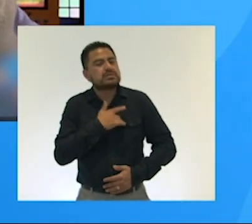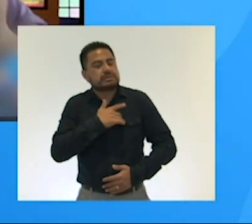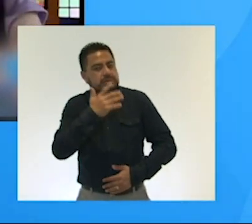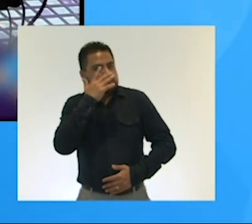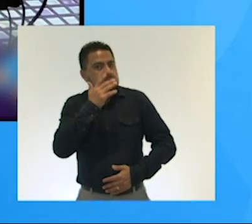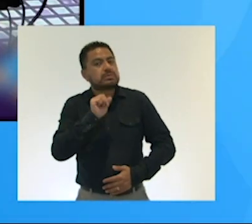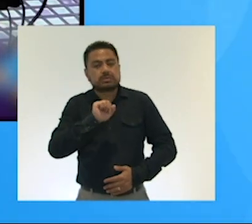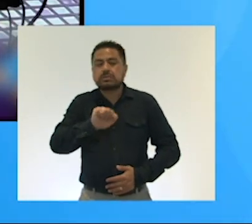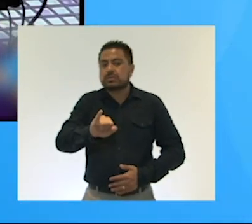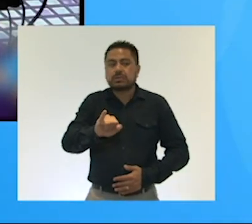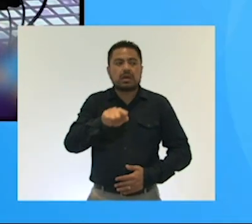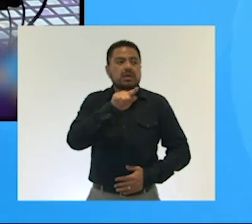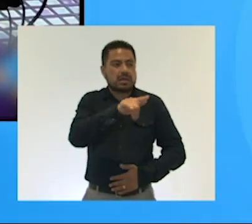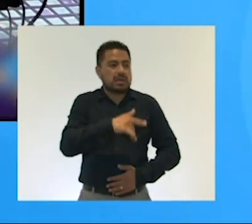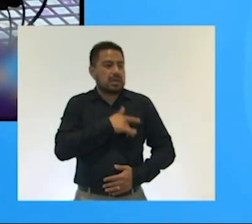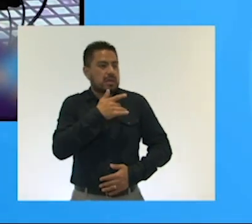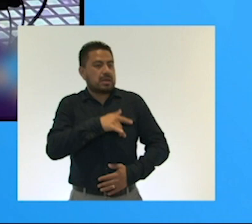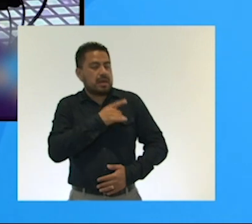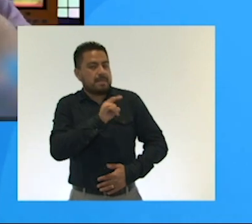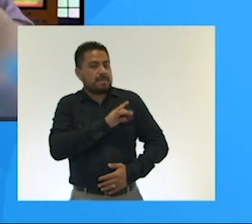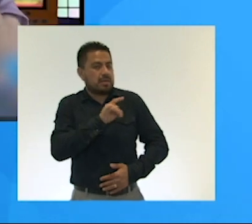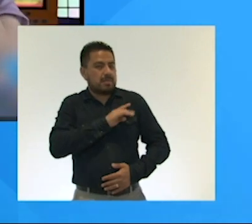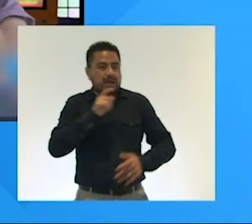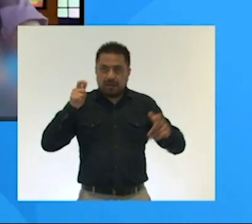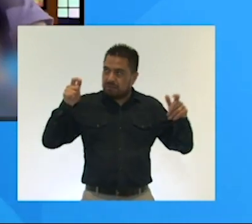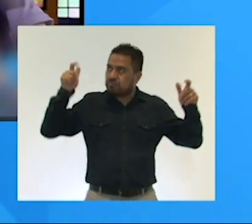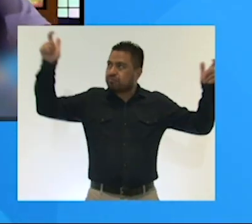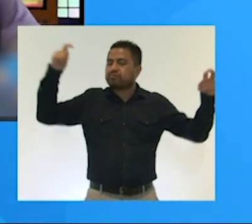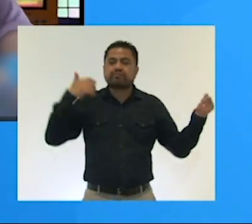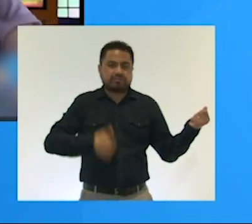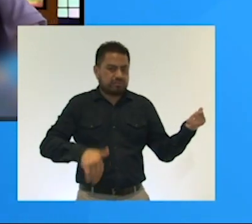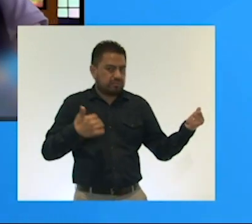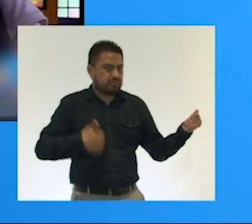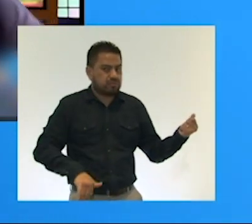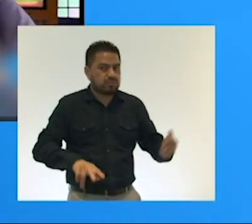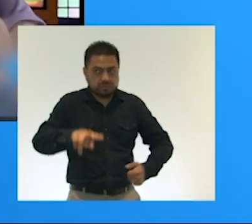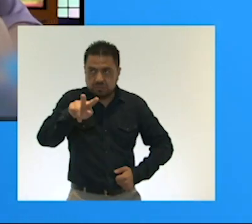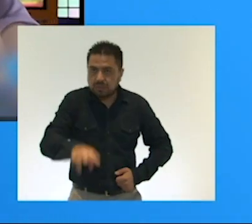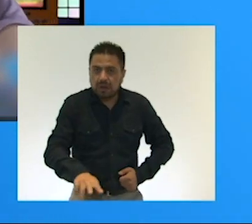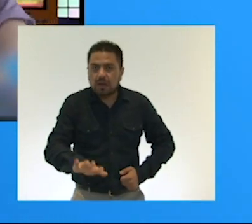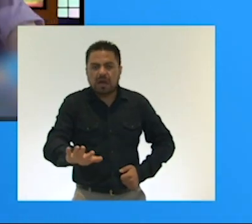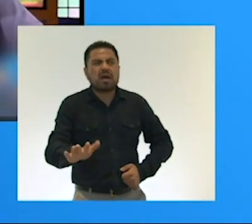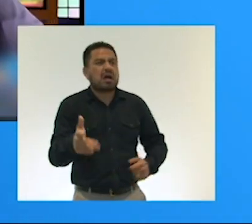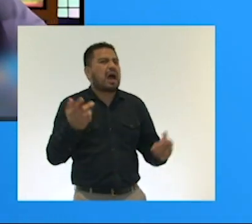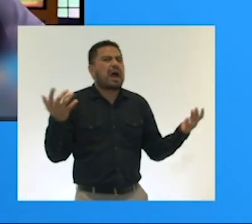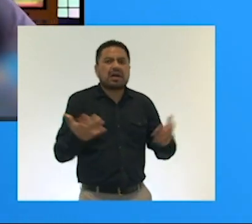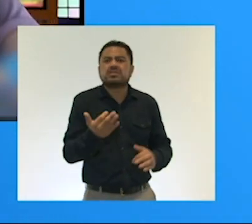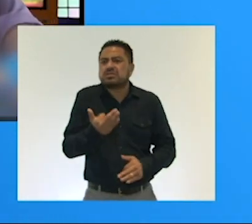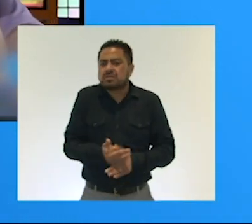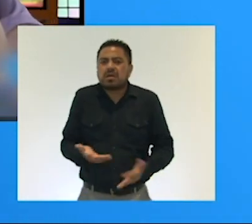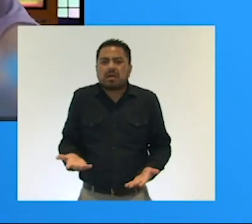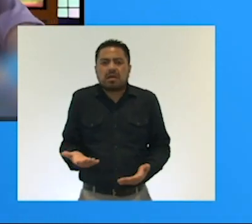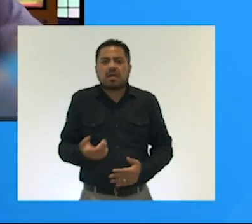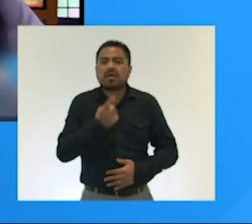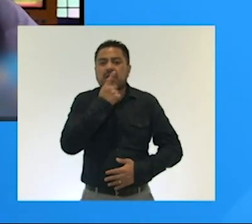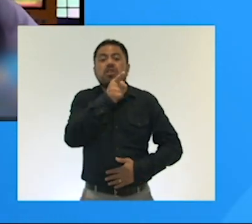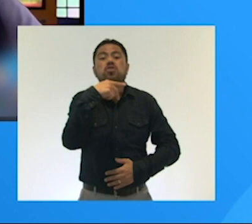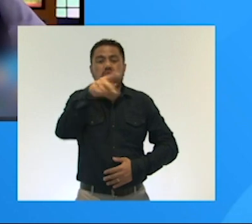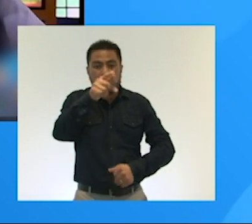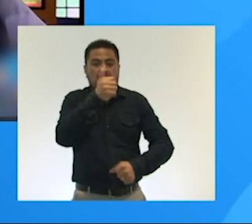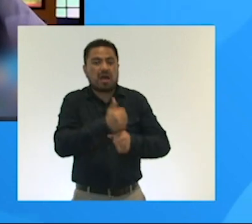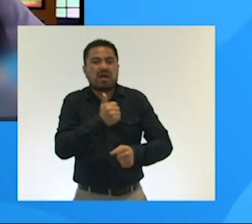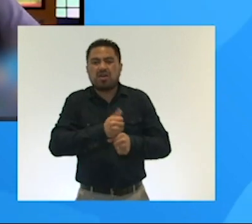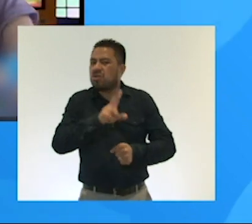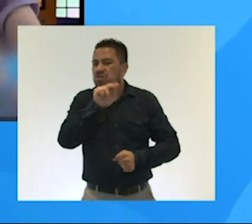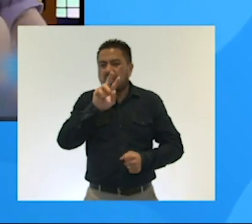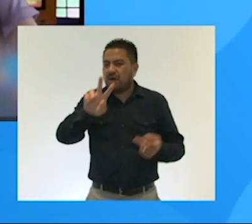sí, pena. A ti te dan miedo los mariachis, ¿no? Ah, bueno, ya. Perdón. Entonces, ¿qué vamos a hacer? ¿Le decimos a tu abuelita que no vamos a